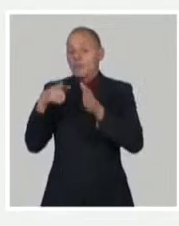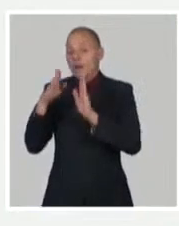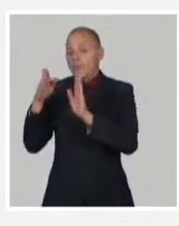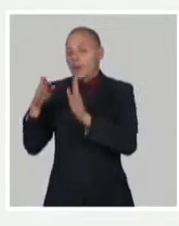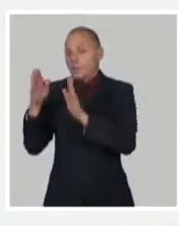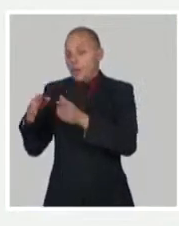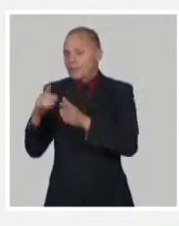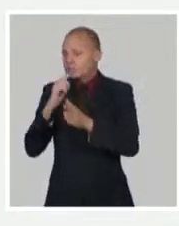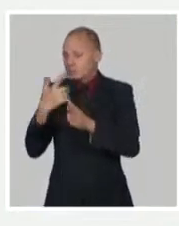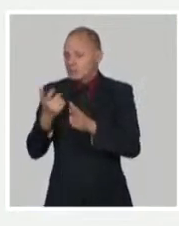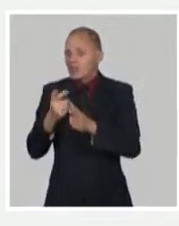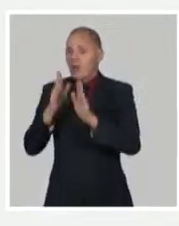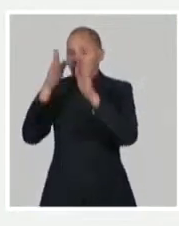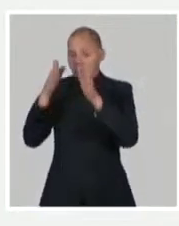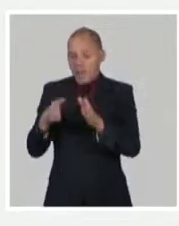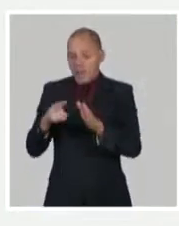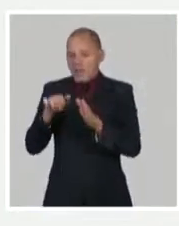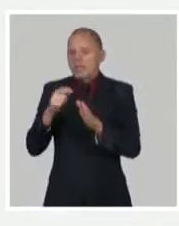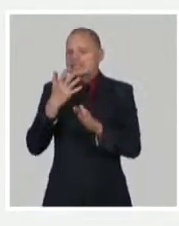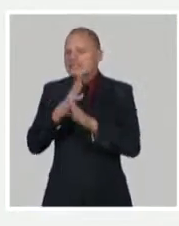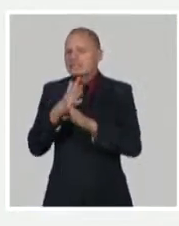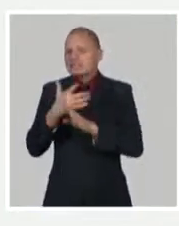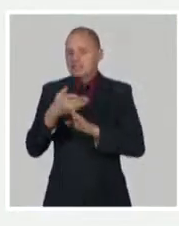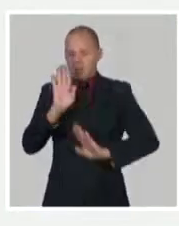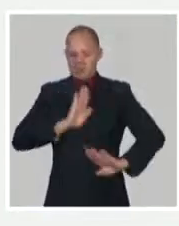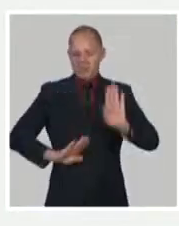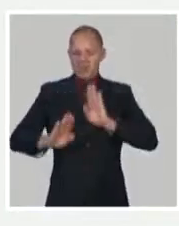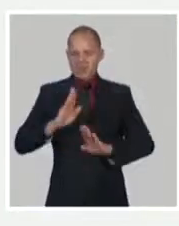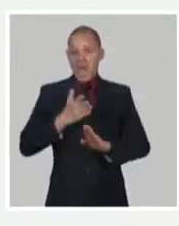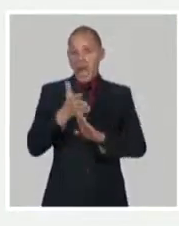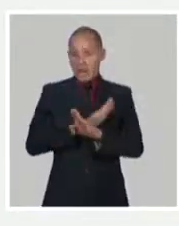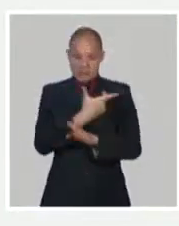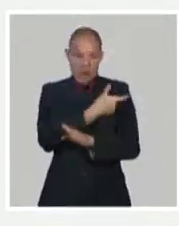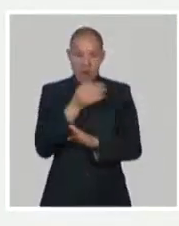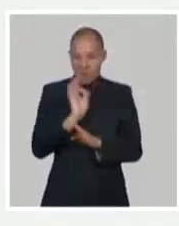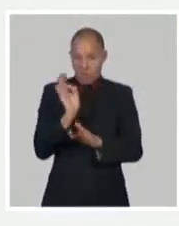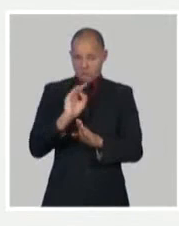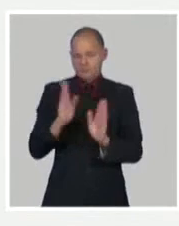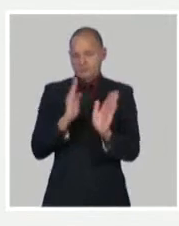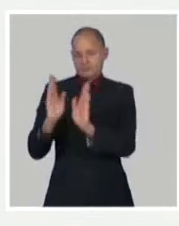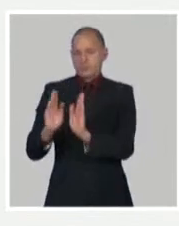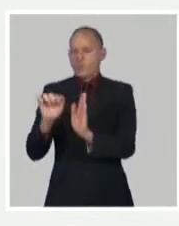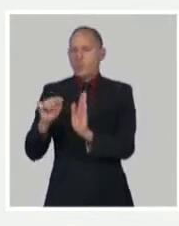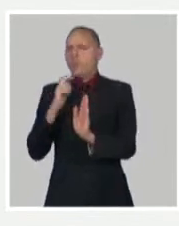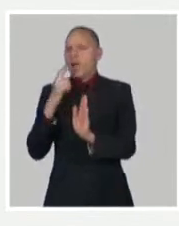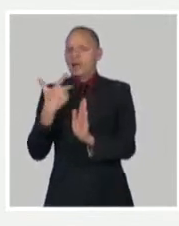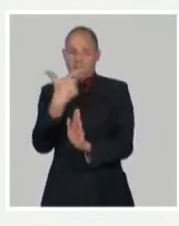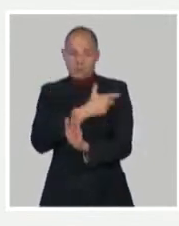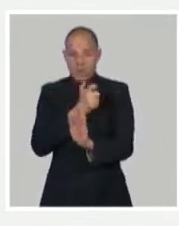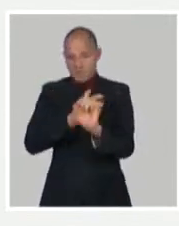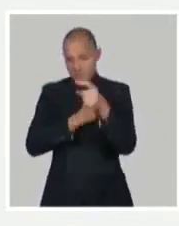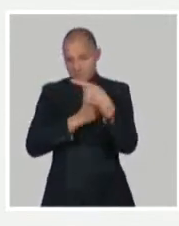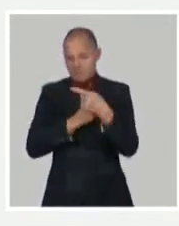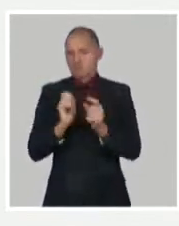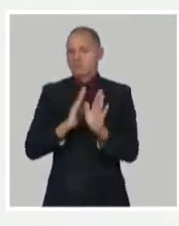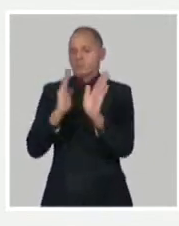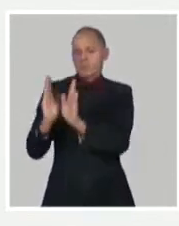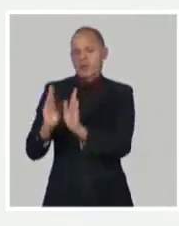persona antes de inmunizarse. La segunda columna es después de la primera dosis y la tercera es después de la segunda